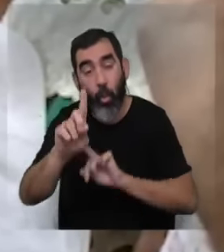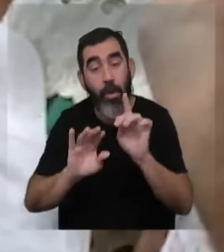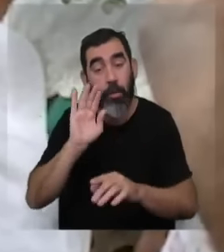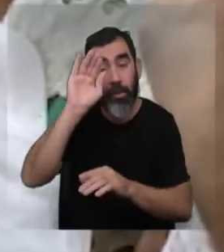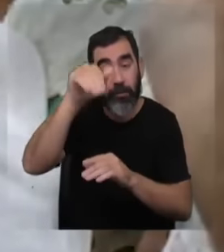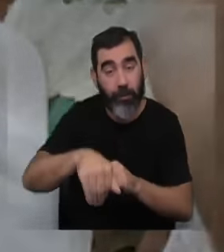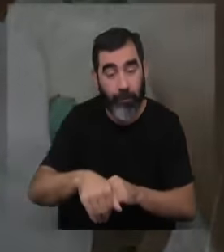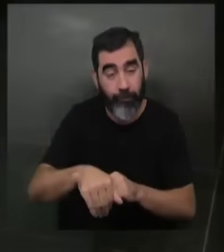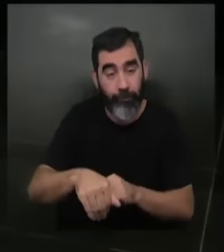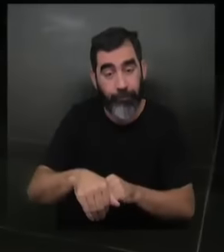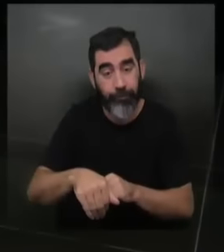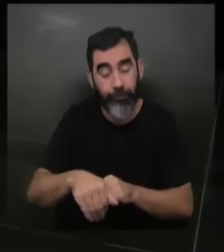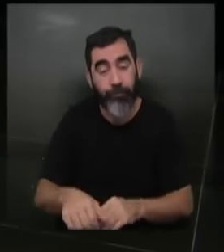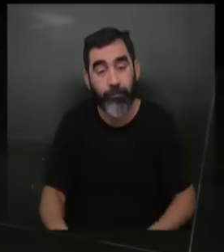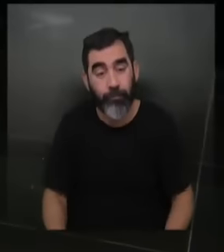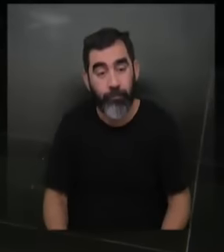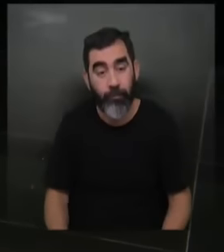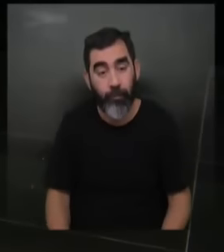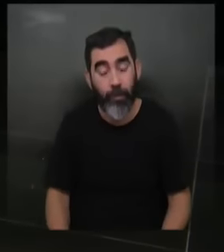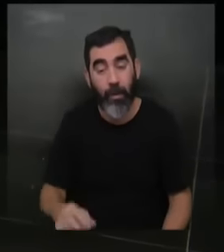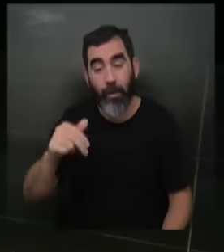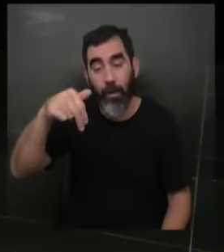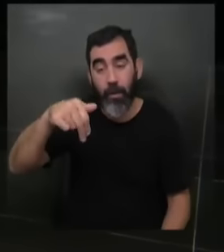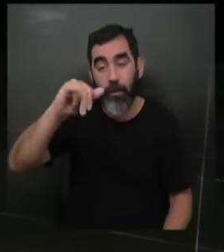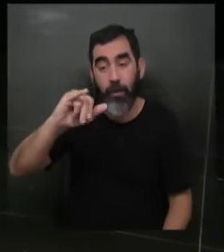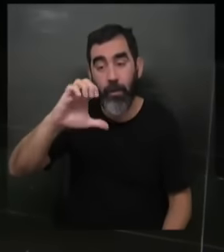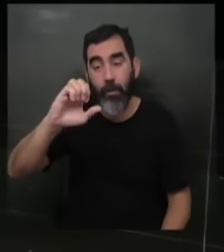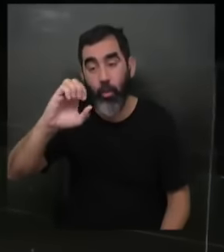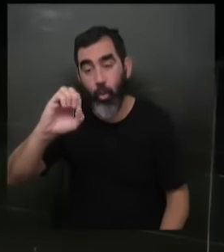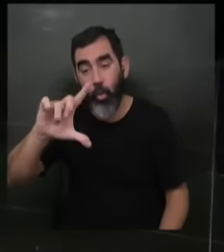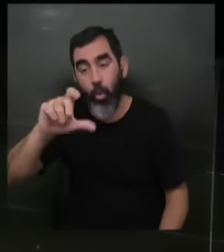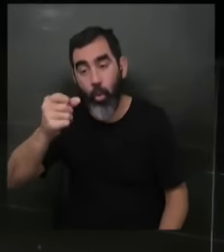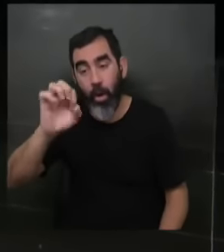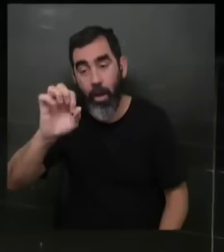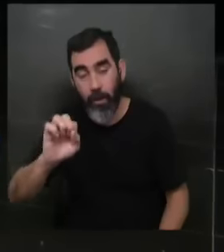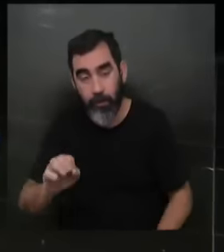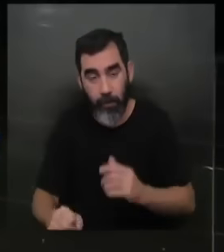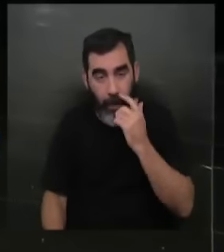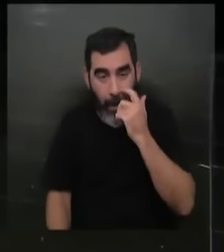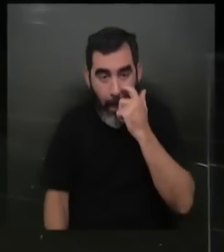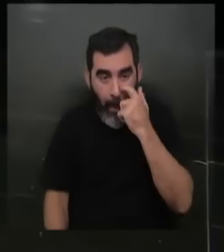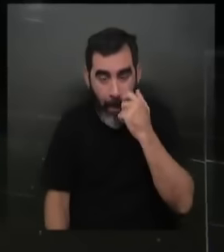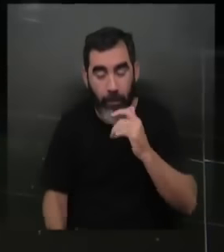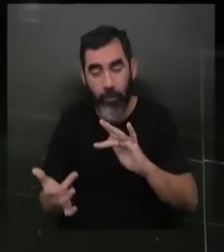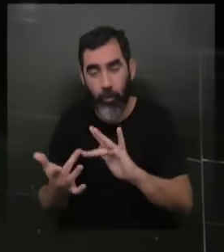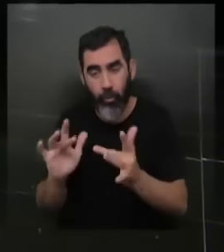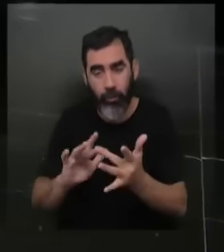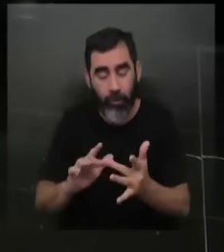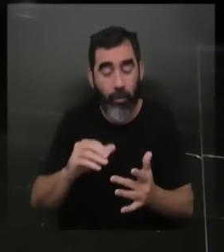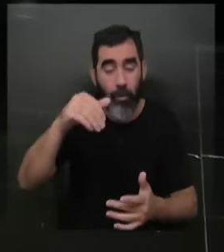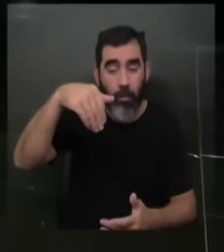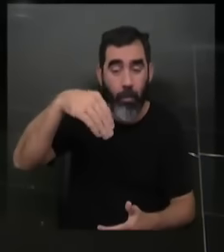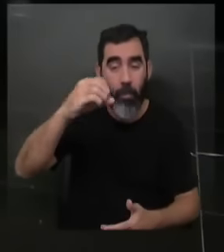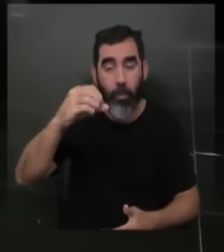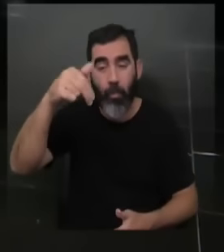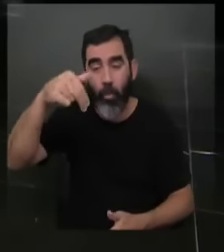República eh Nicolás y y y nos vinculamos con monic lasa digo